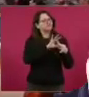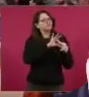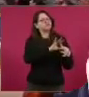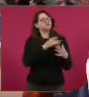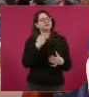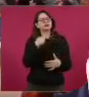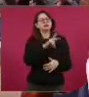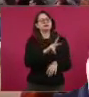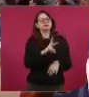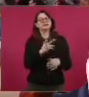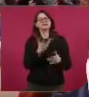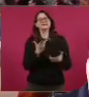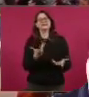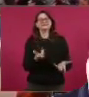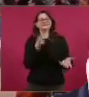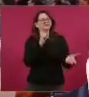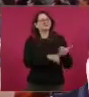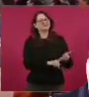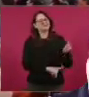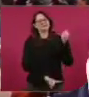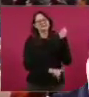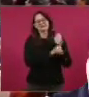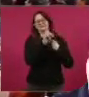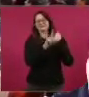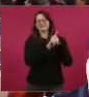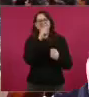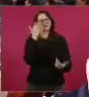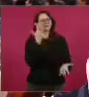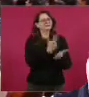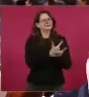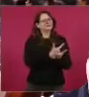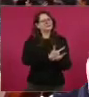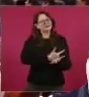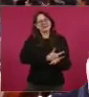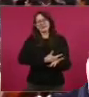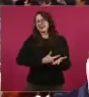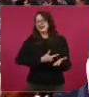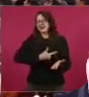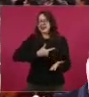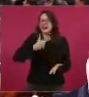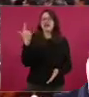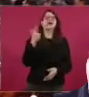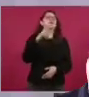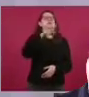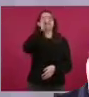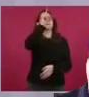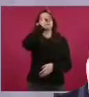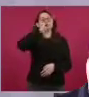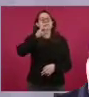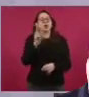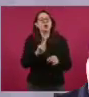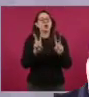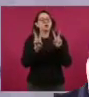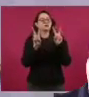una crisis grave por la